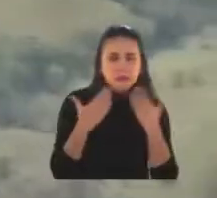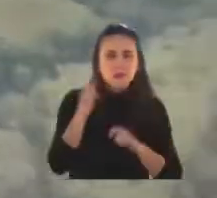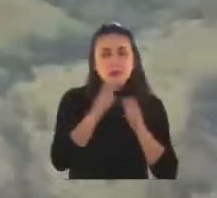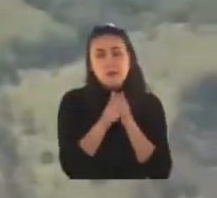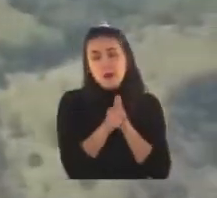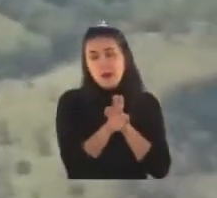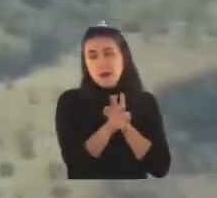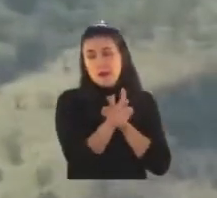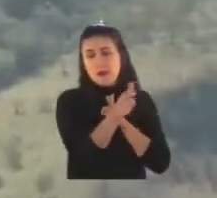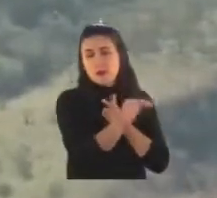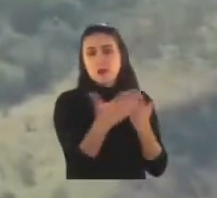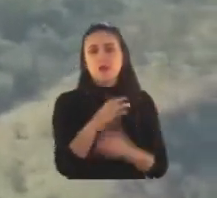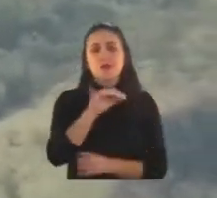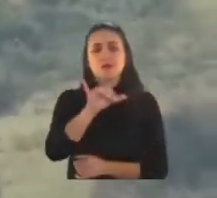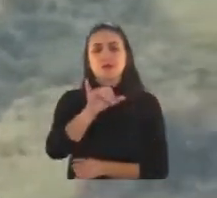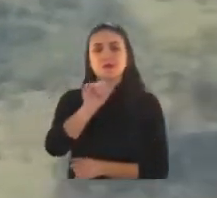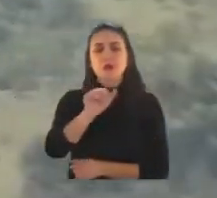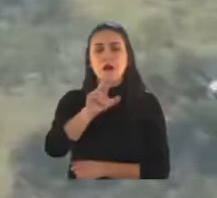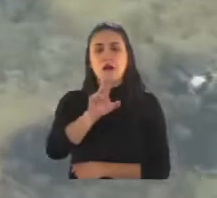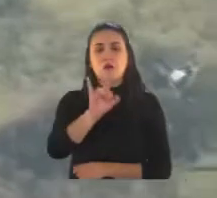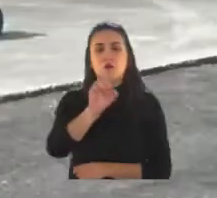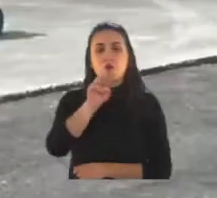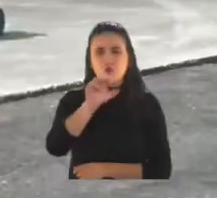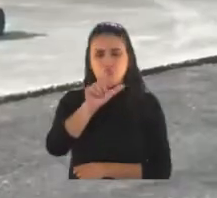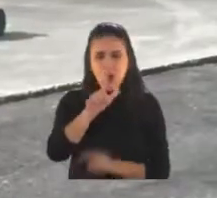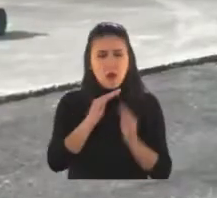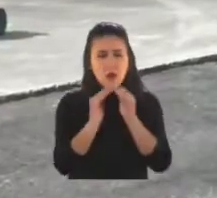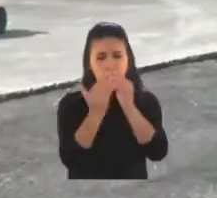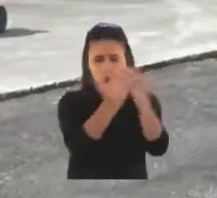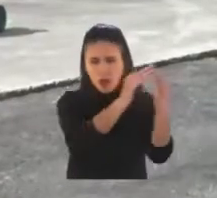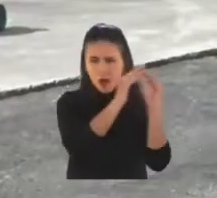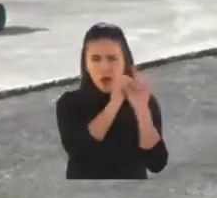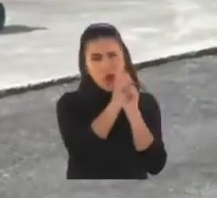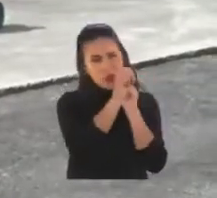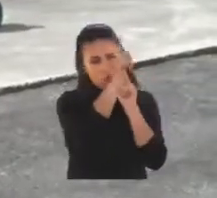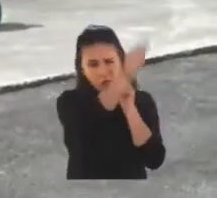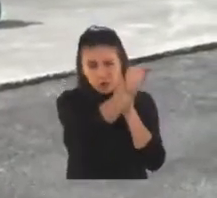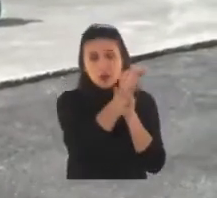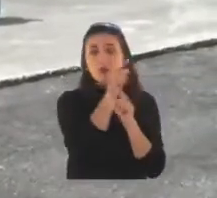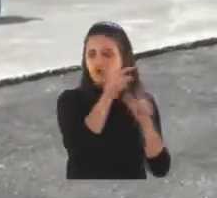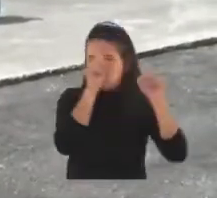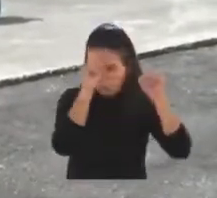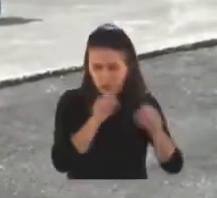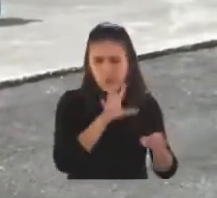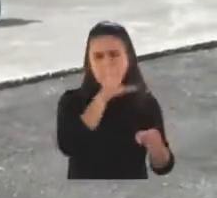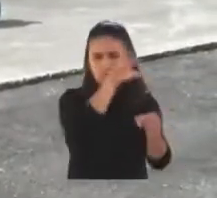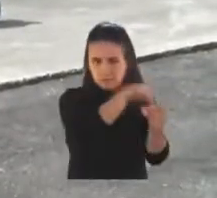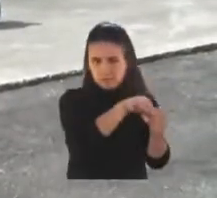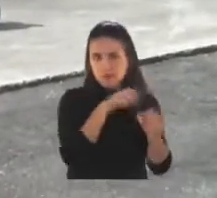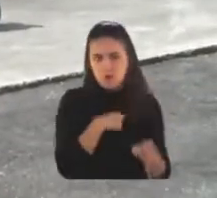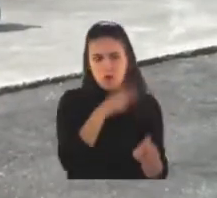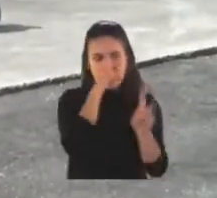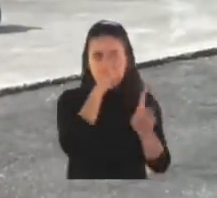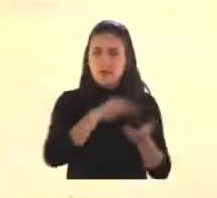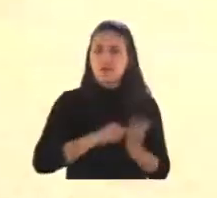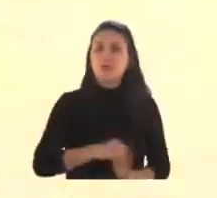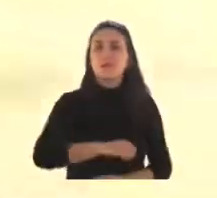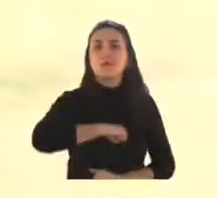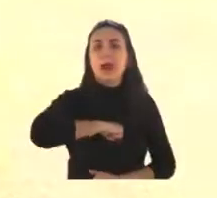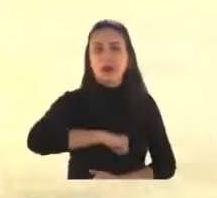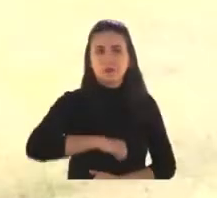rural del municipio de yarumal como este corregimiento de la loma o charly y el llano puedan acceder a ejercer su derecho al